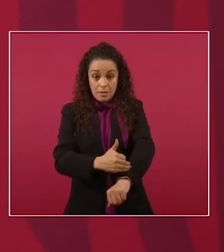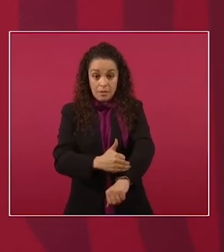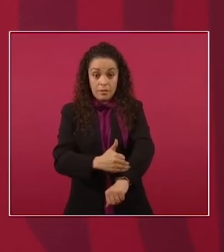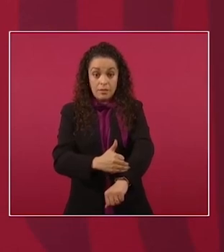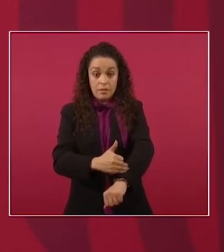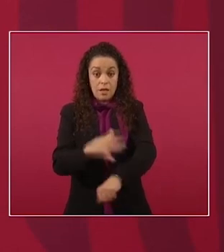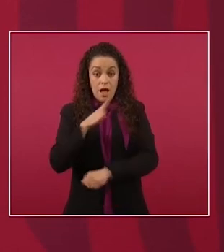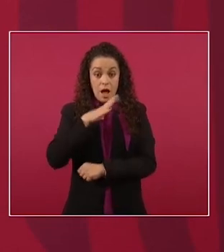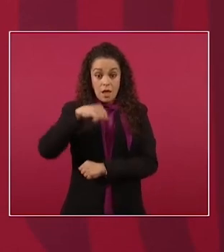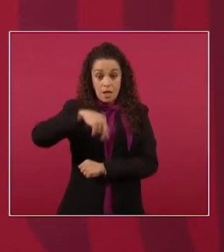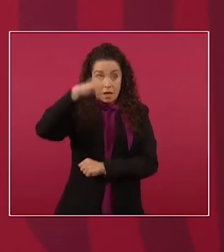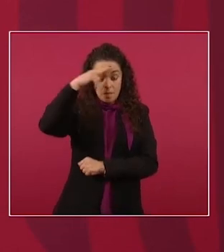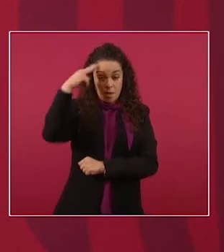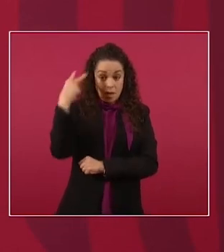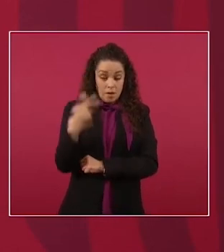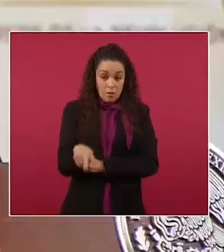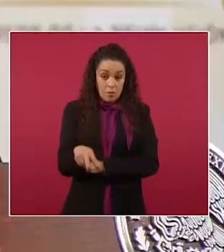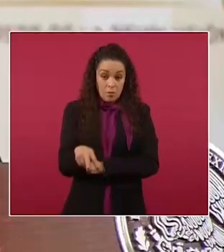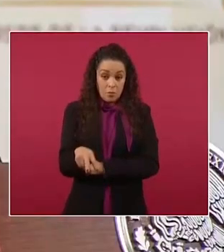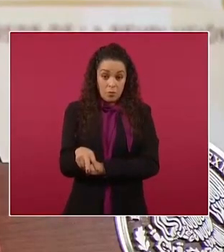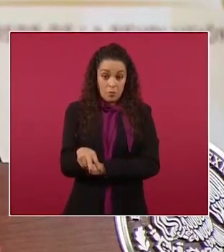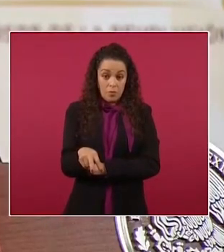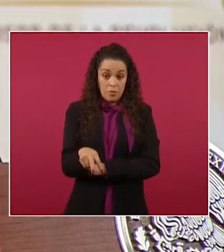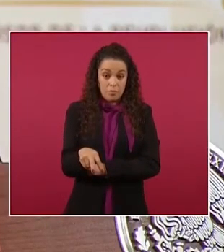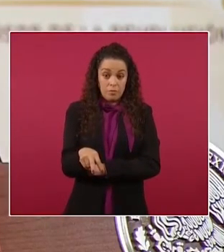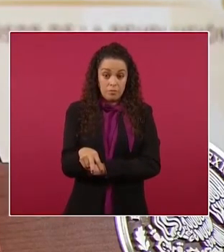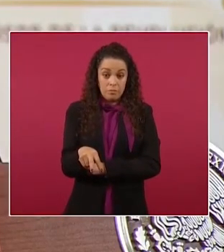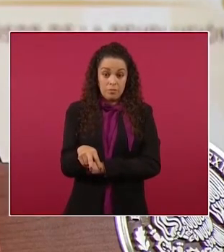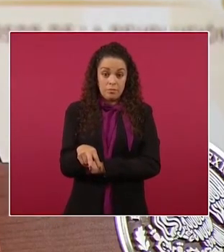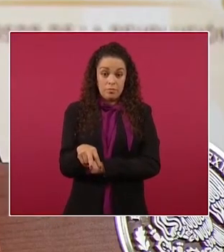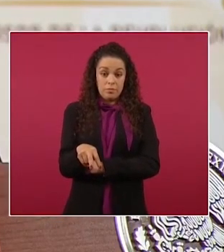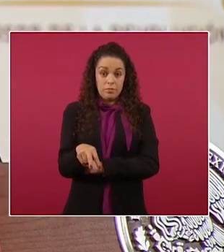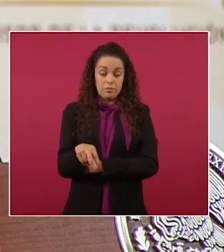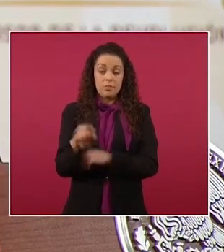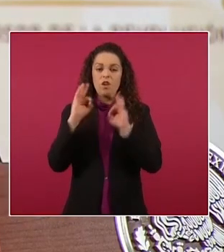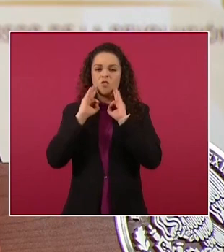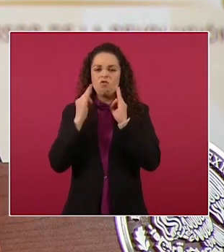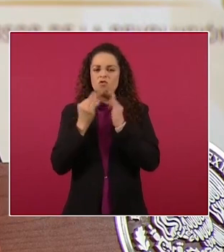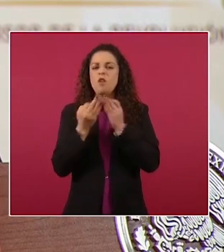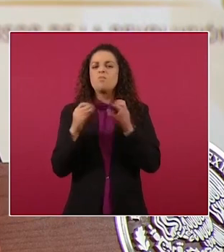que hay en el país, de manera directa,